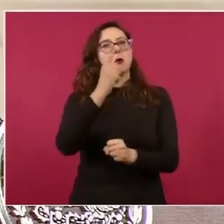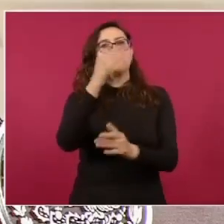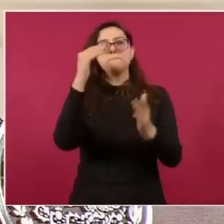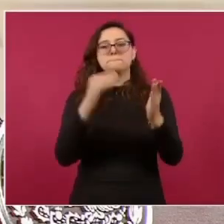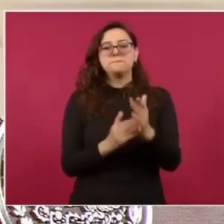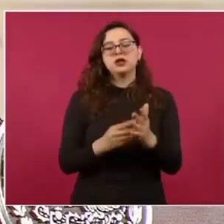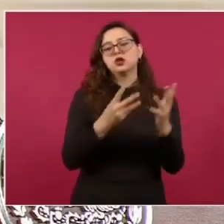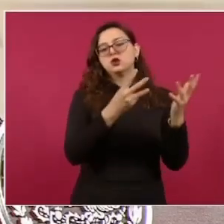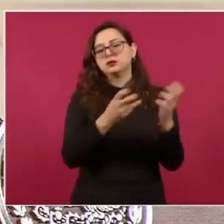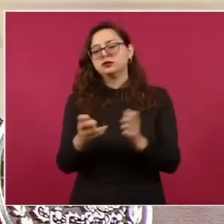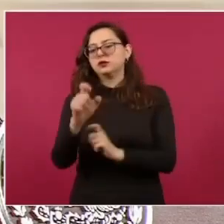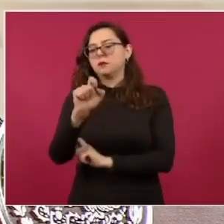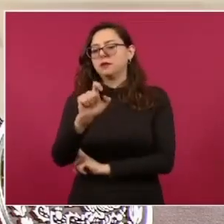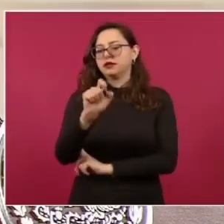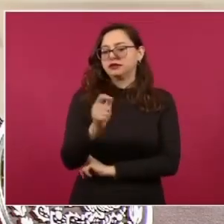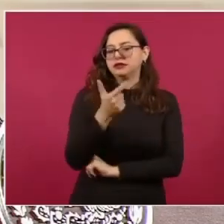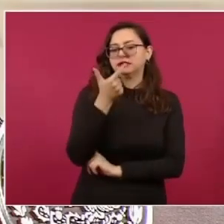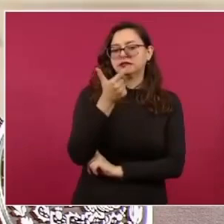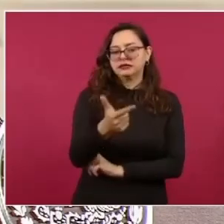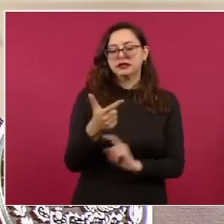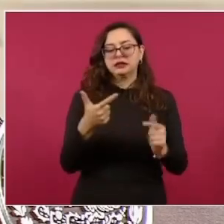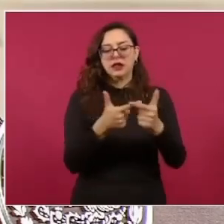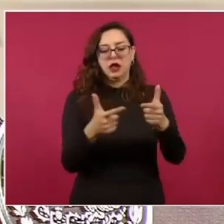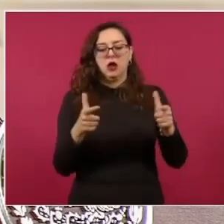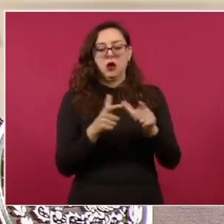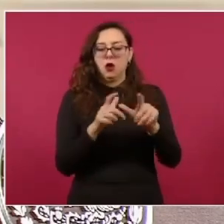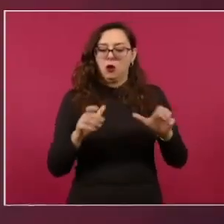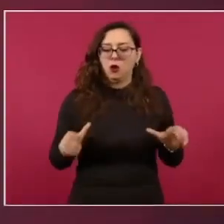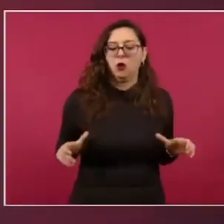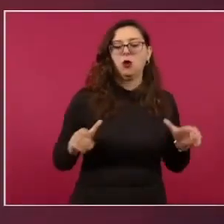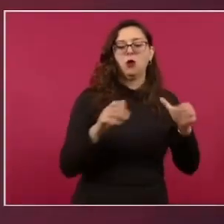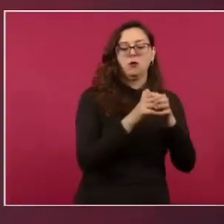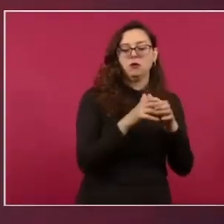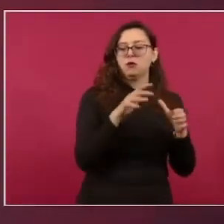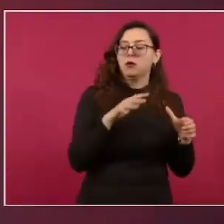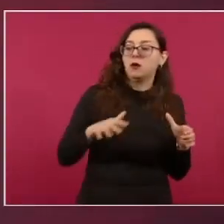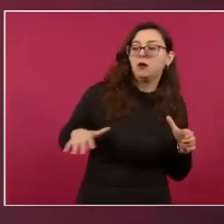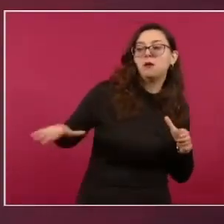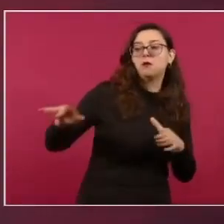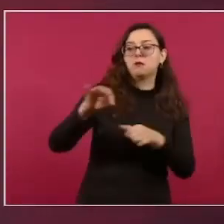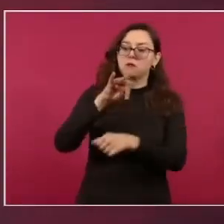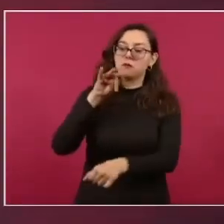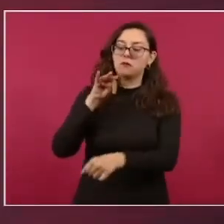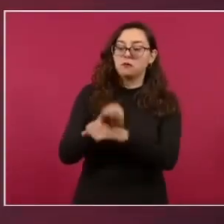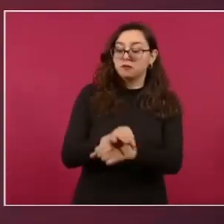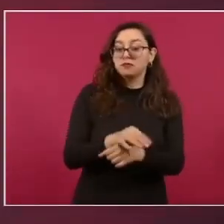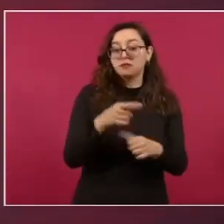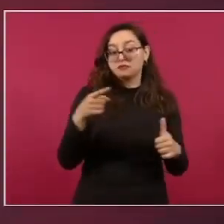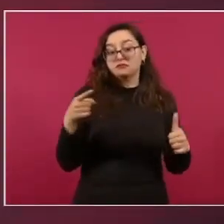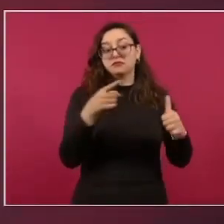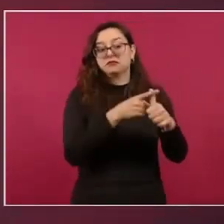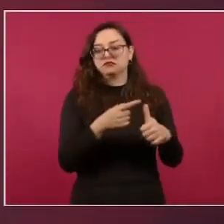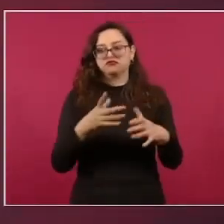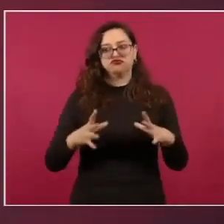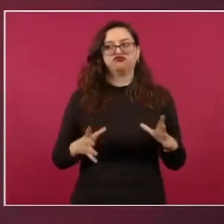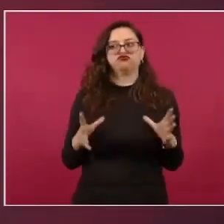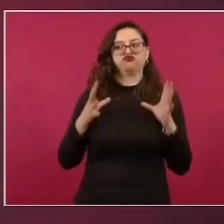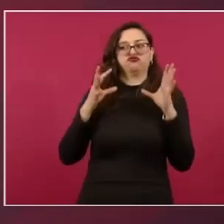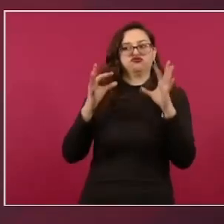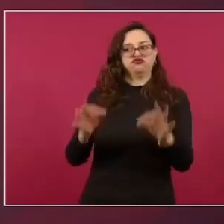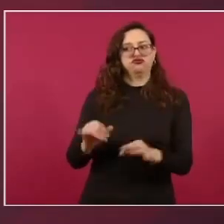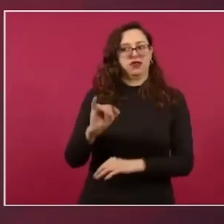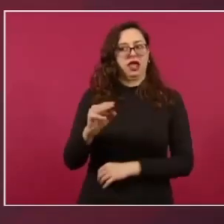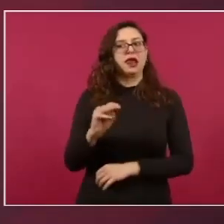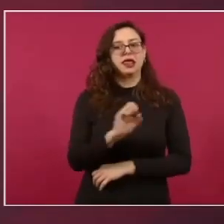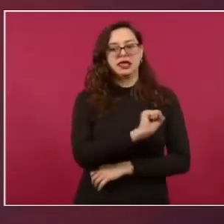1927 se agruparon en el Partido de Previsión Social, cuya principal bandera era justamente el establecimiento del Seguro Social en todas sus